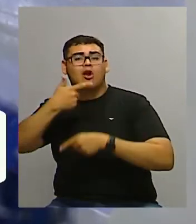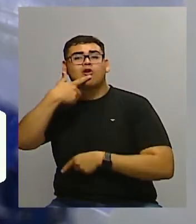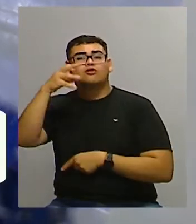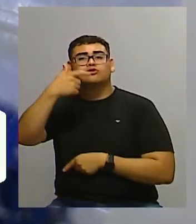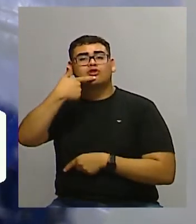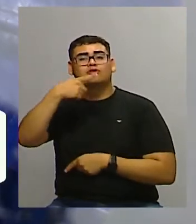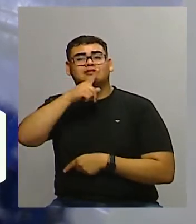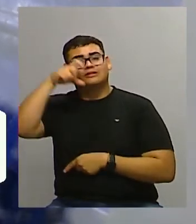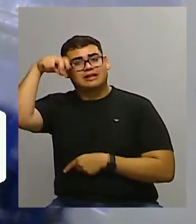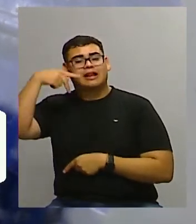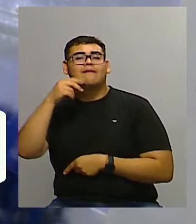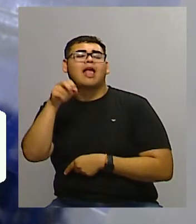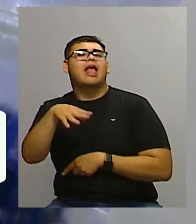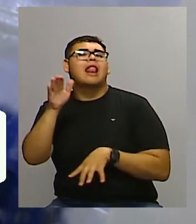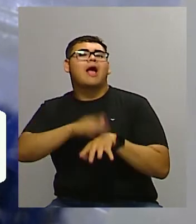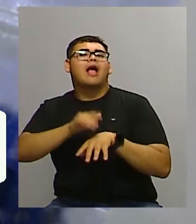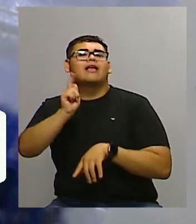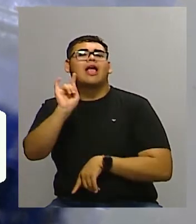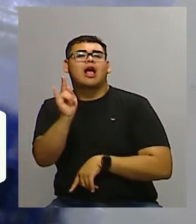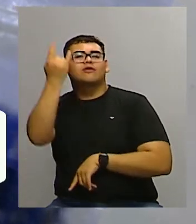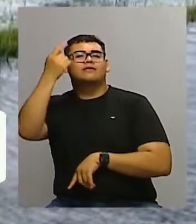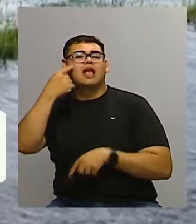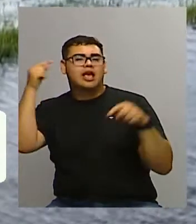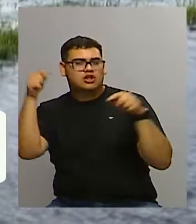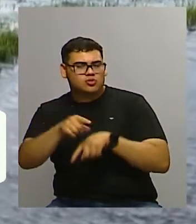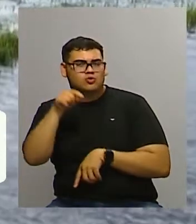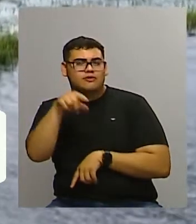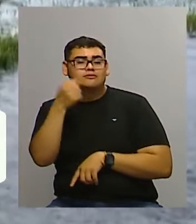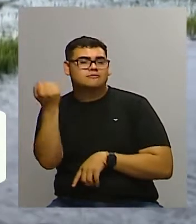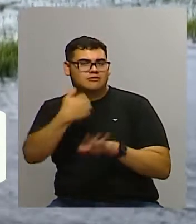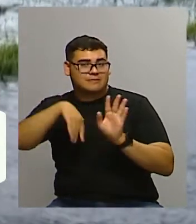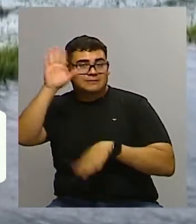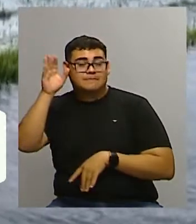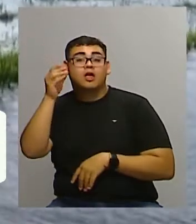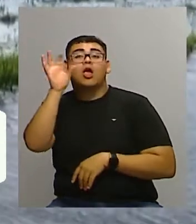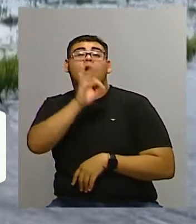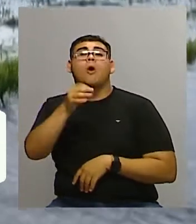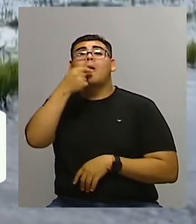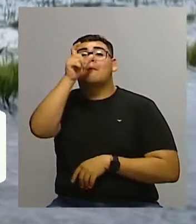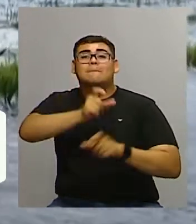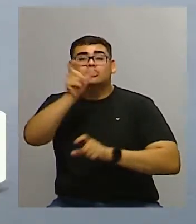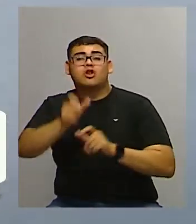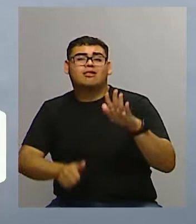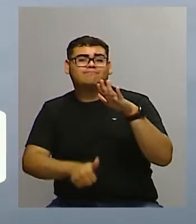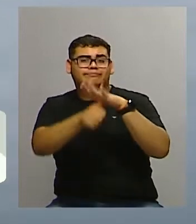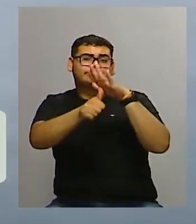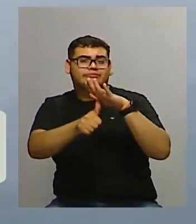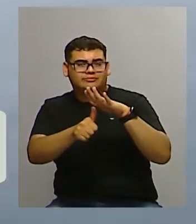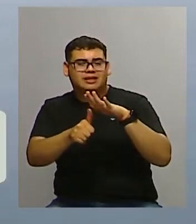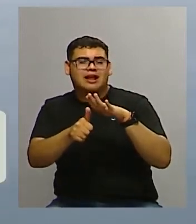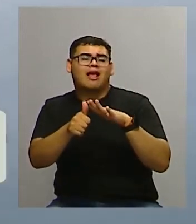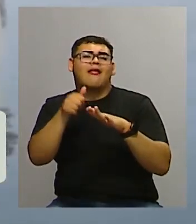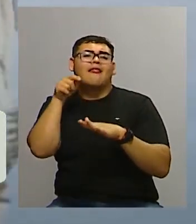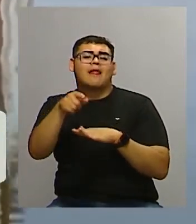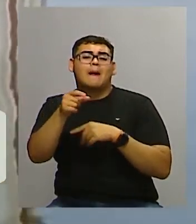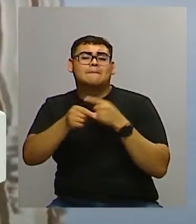academia, de las universidades, cómo vamos a seguir formando líderes, agentes de cambio, gestores futuros